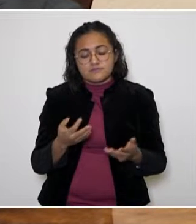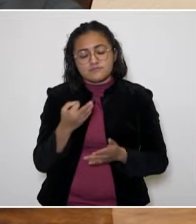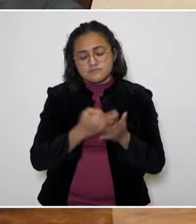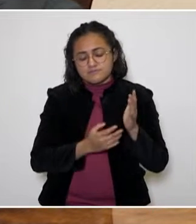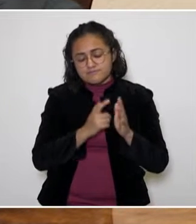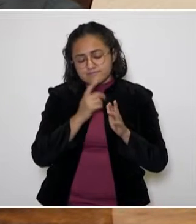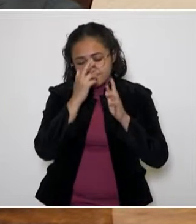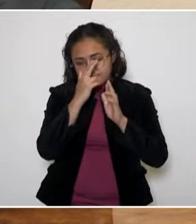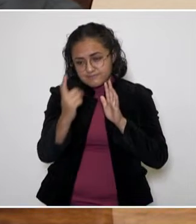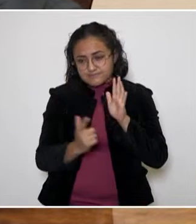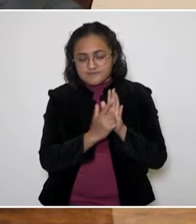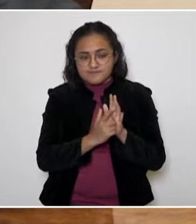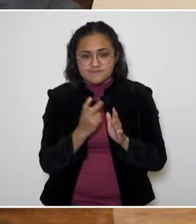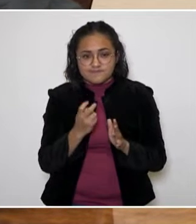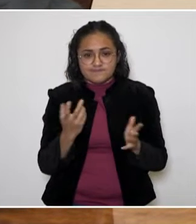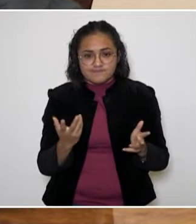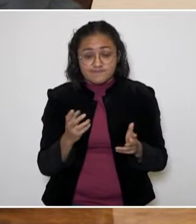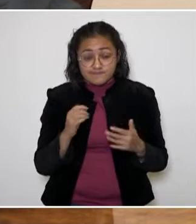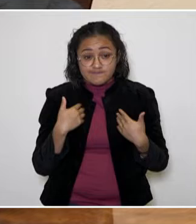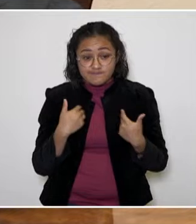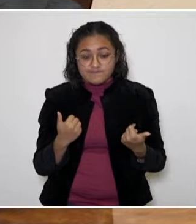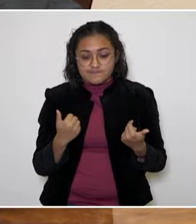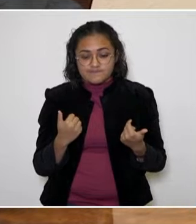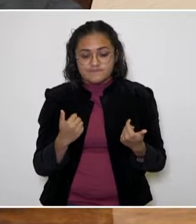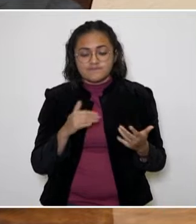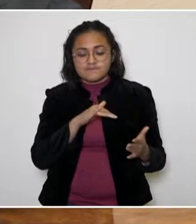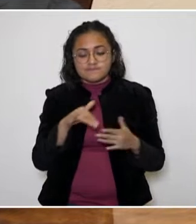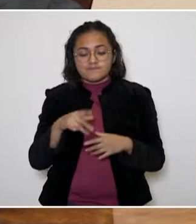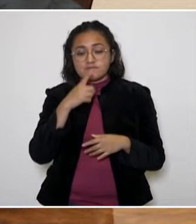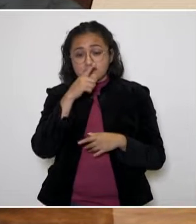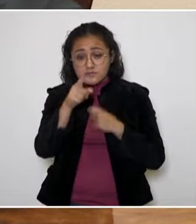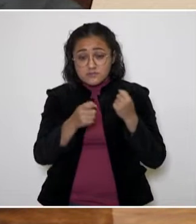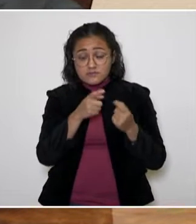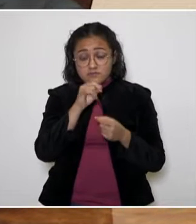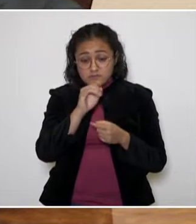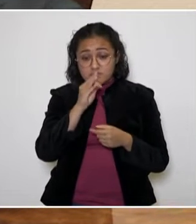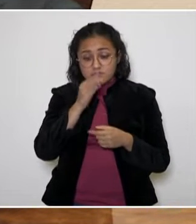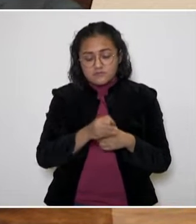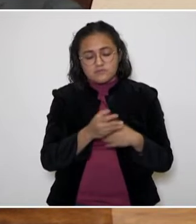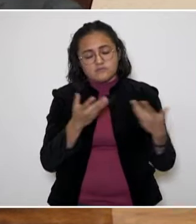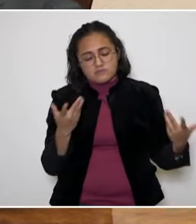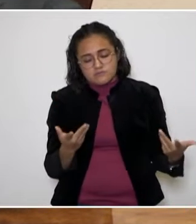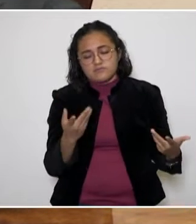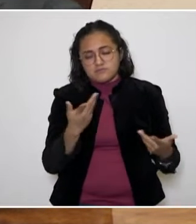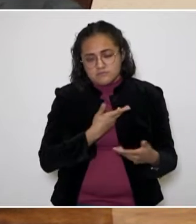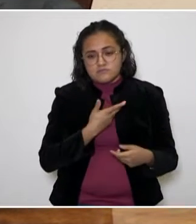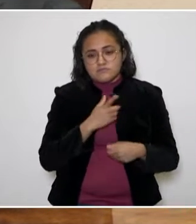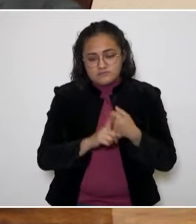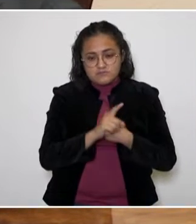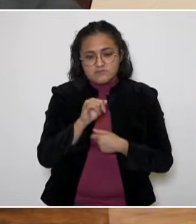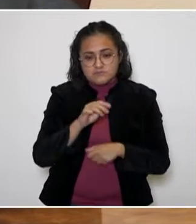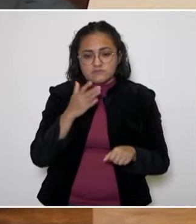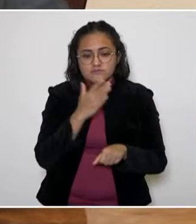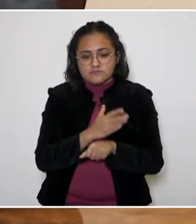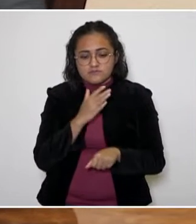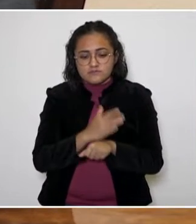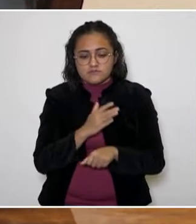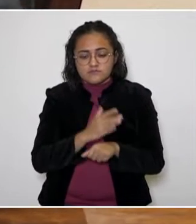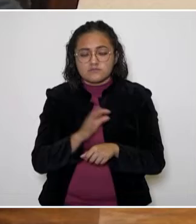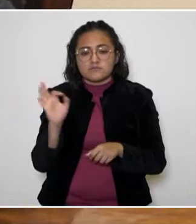ilegales, ¿sí? Y quien las cometa, pues se hará acreedor a las sanciones